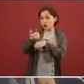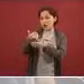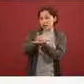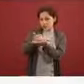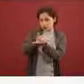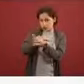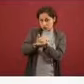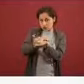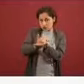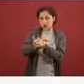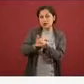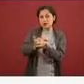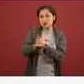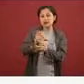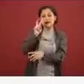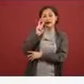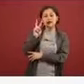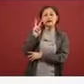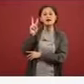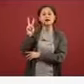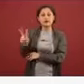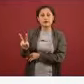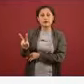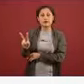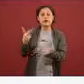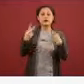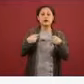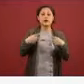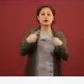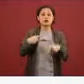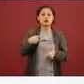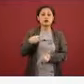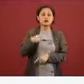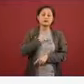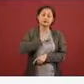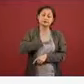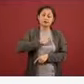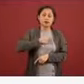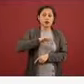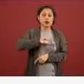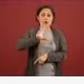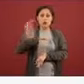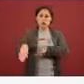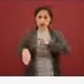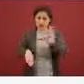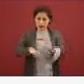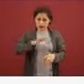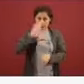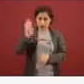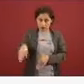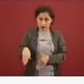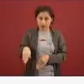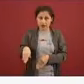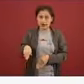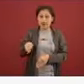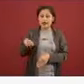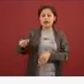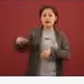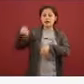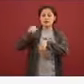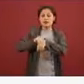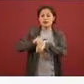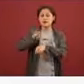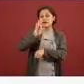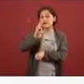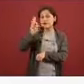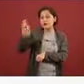la cantidad de personas que lamentablemente pierden la vida de acuerdo a la fecha en la que esto